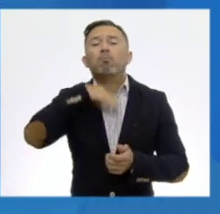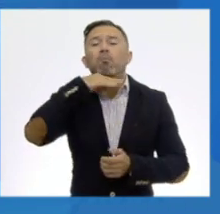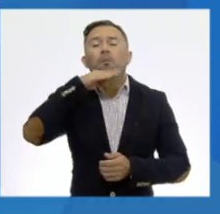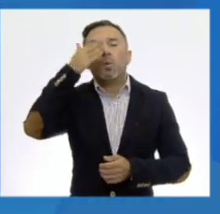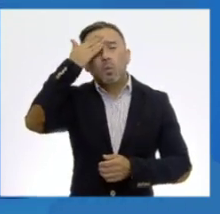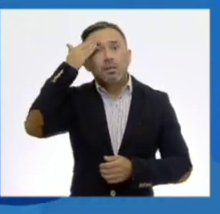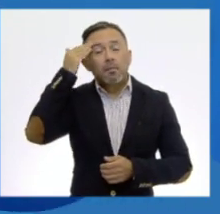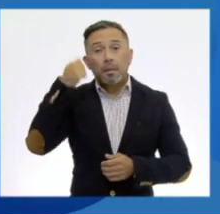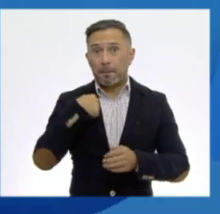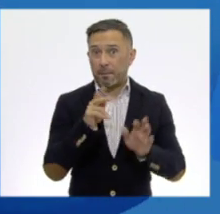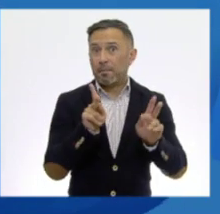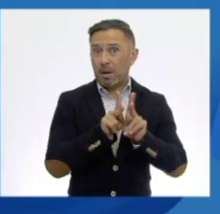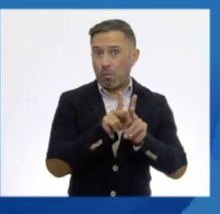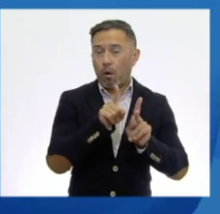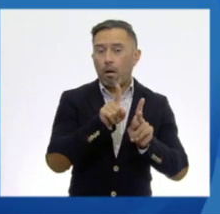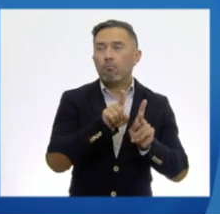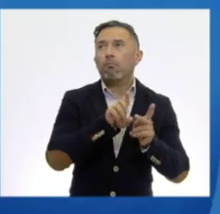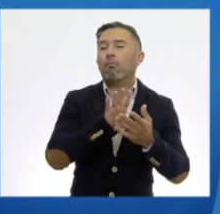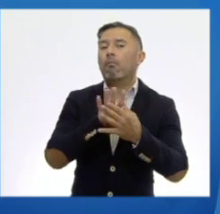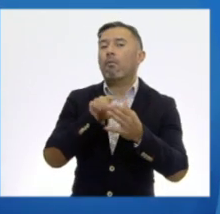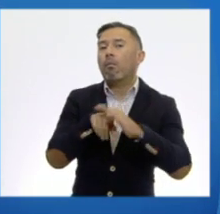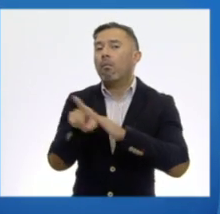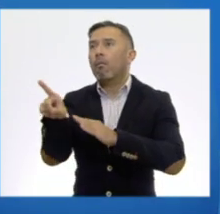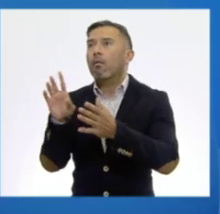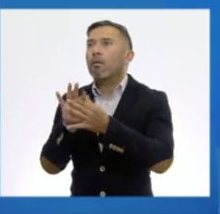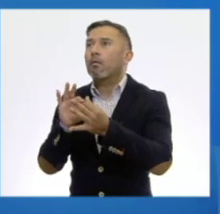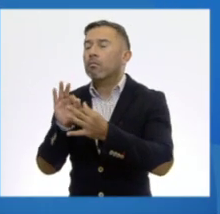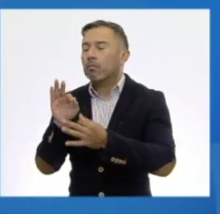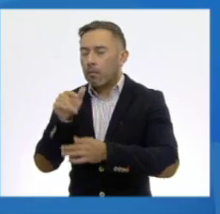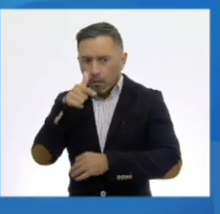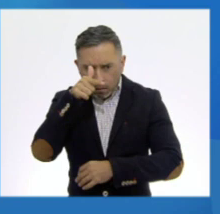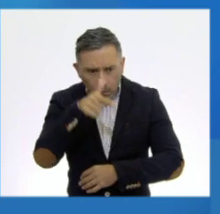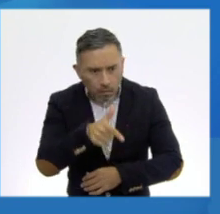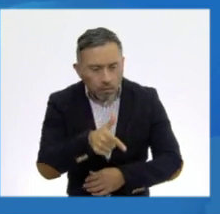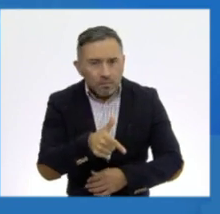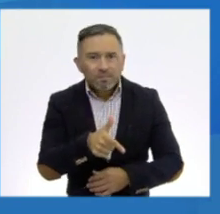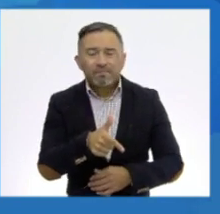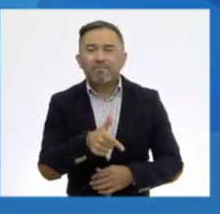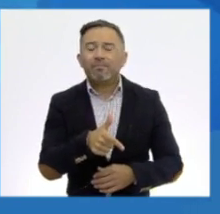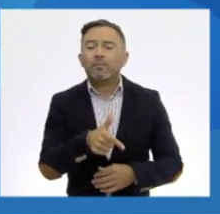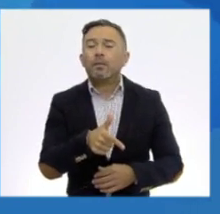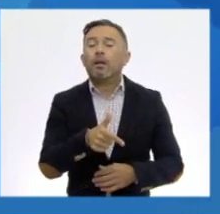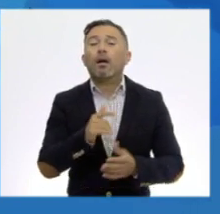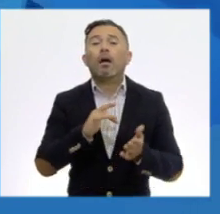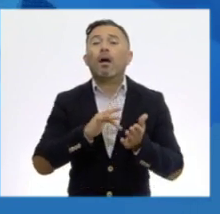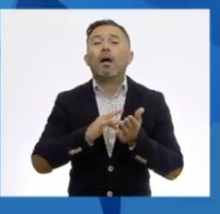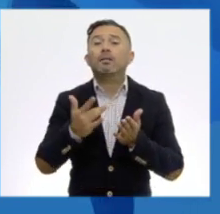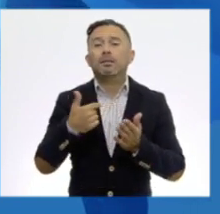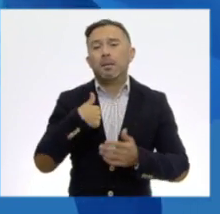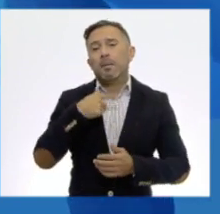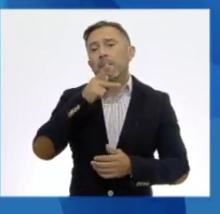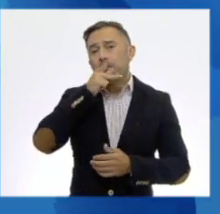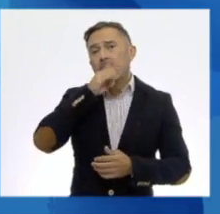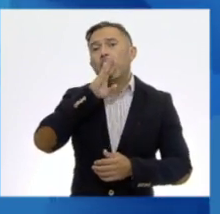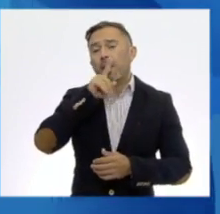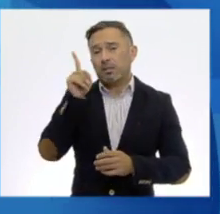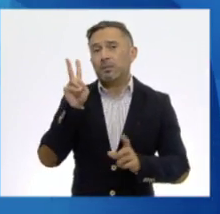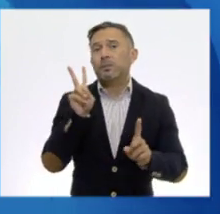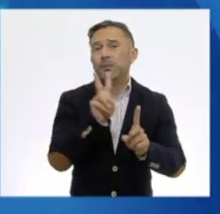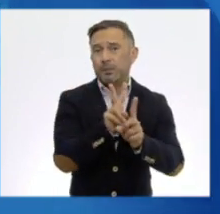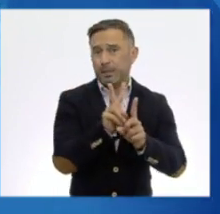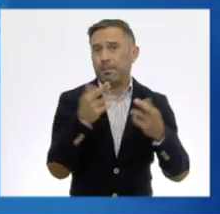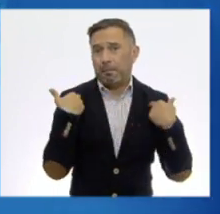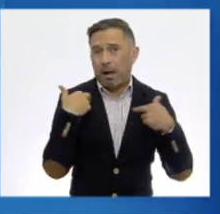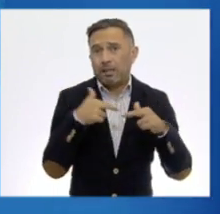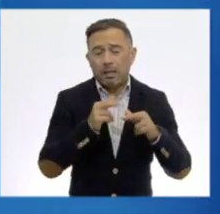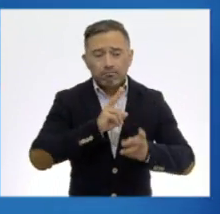contaron. En mi caso, logré superarlo porque mis papás hablaron con mi maestra. Ella estaba muy